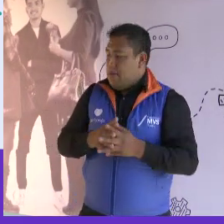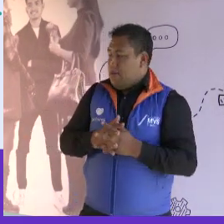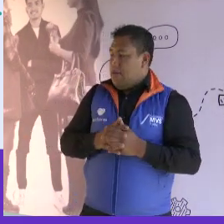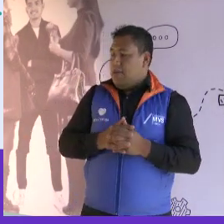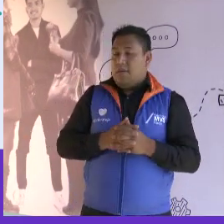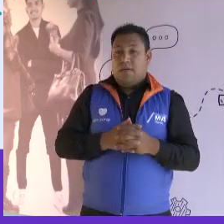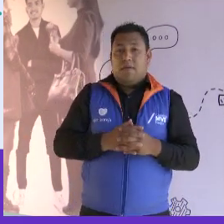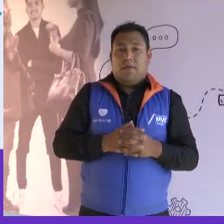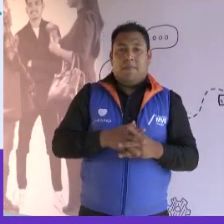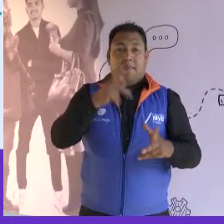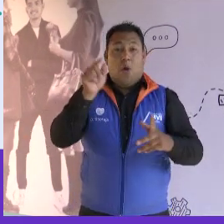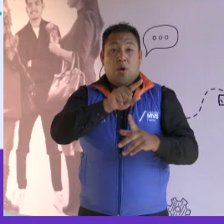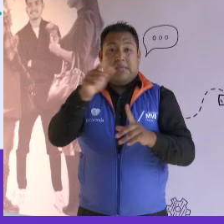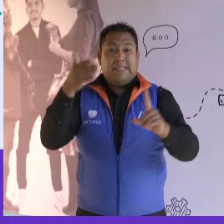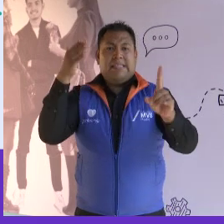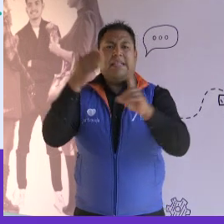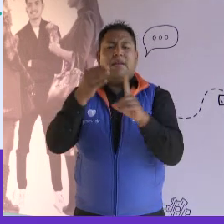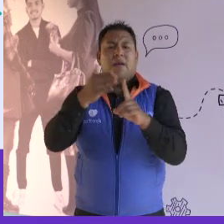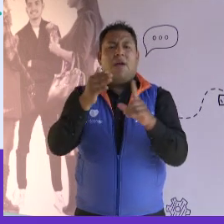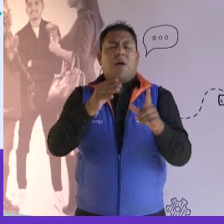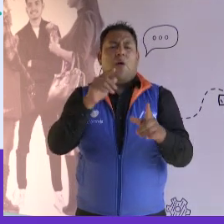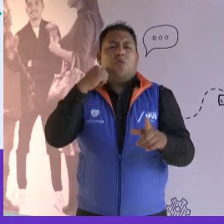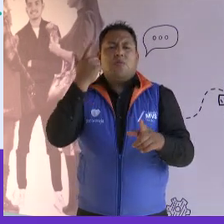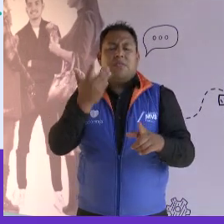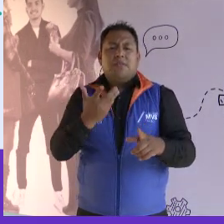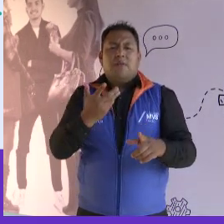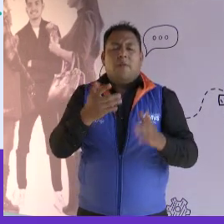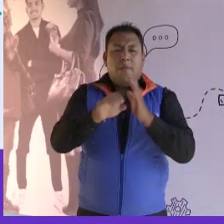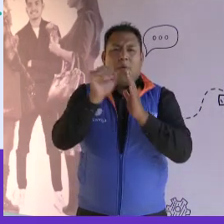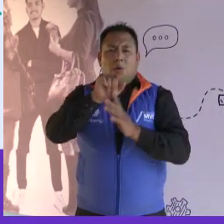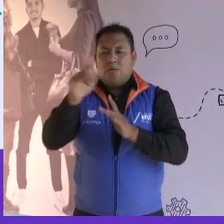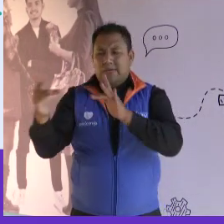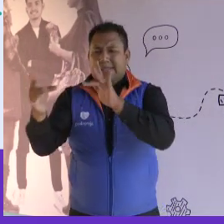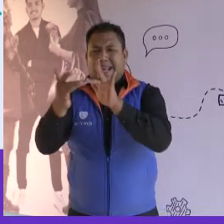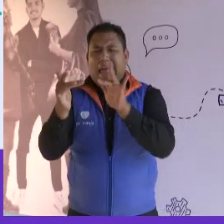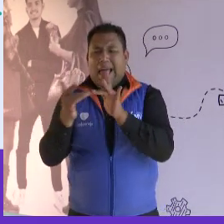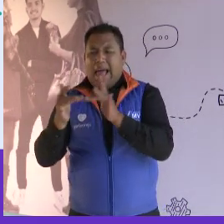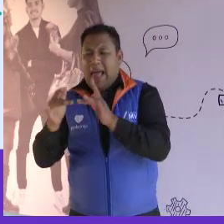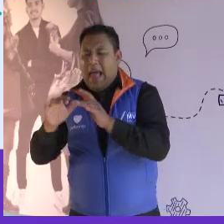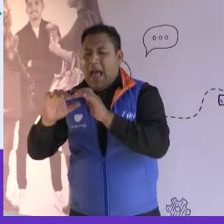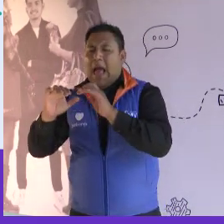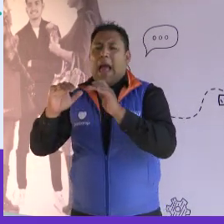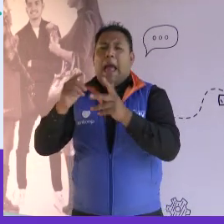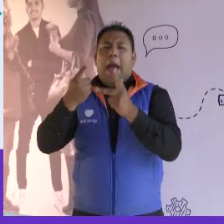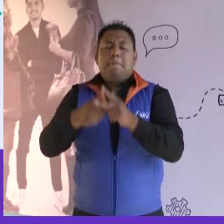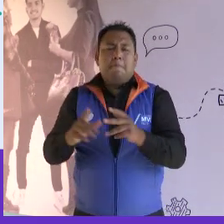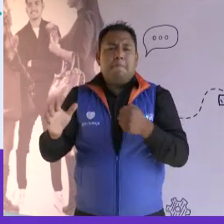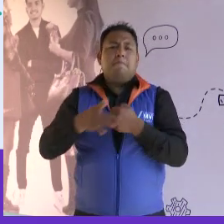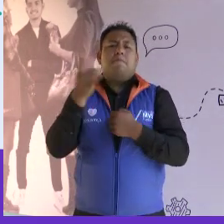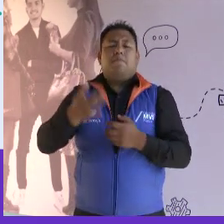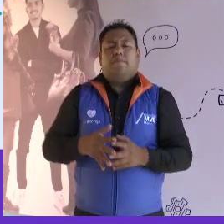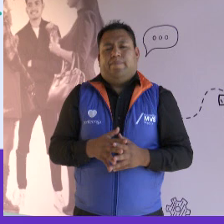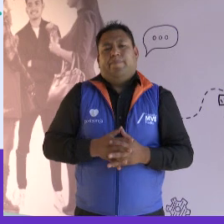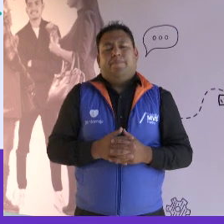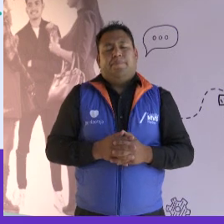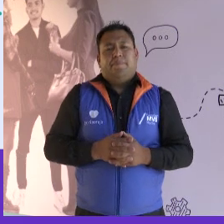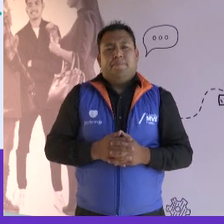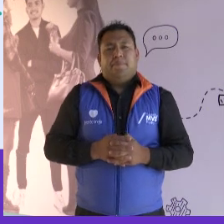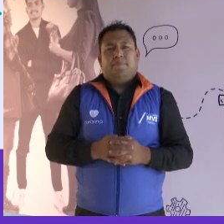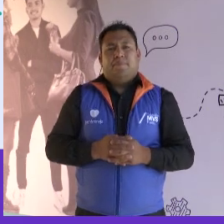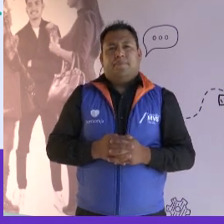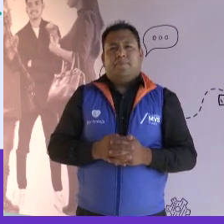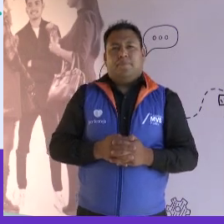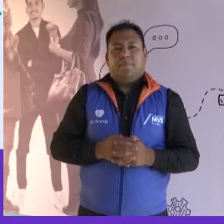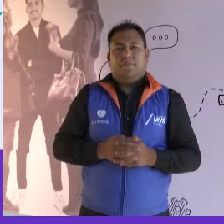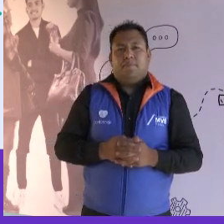¿y la motivación cuál fue la motivación original de hacer la red? Pues la duplicidad y